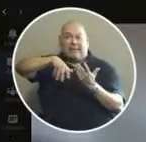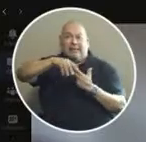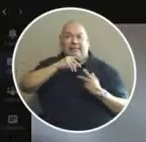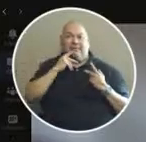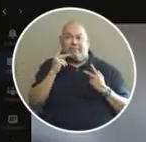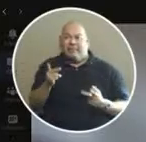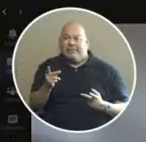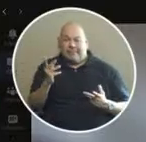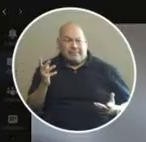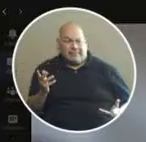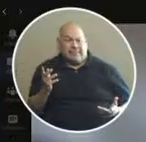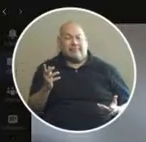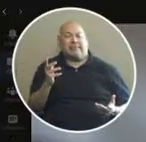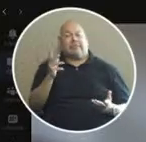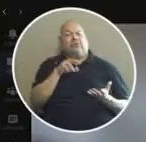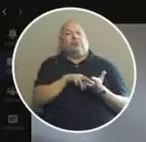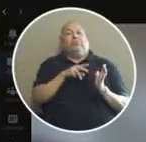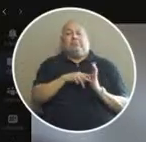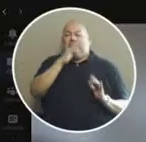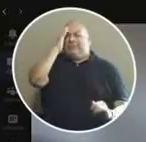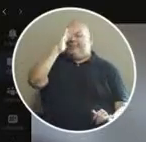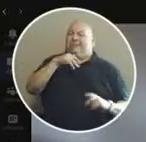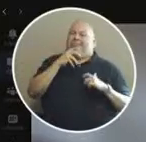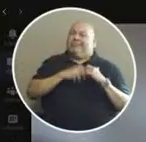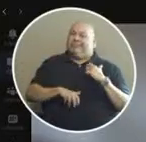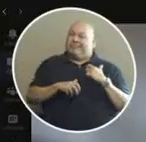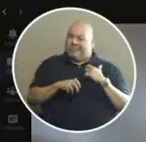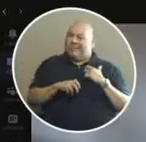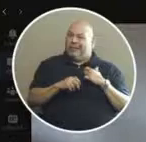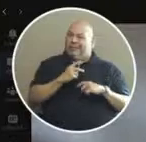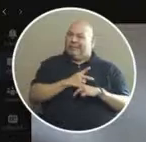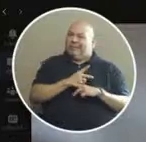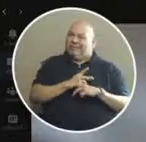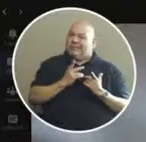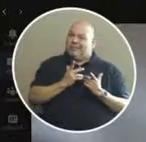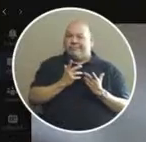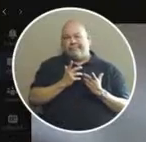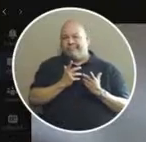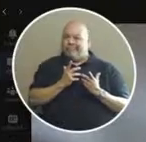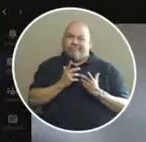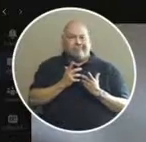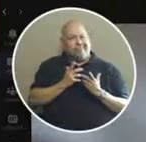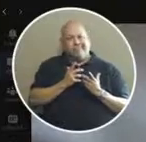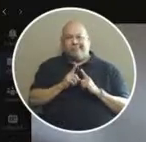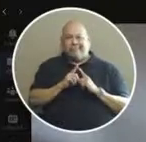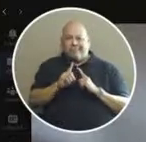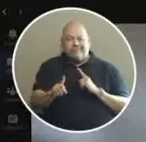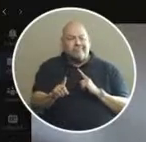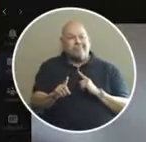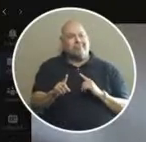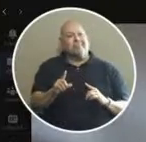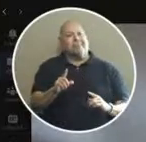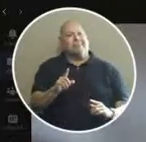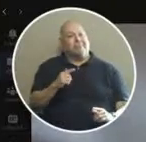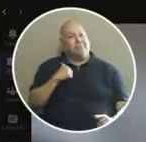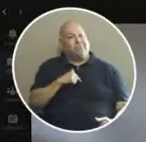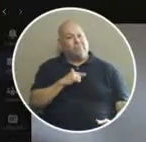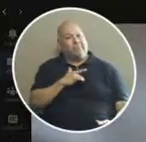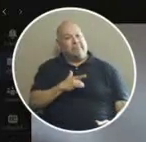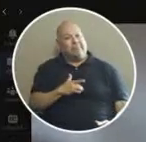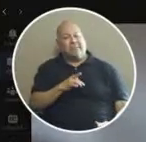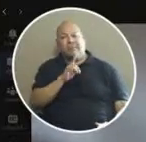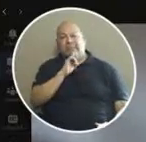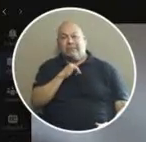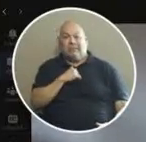un hogar. Entonces sabemos que es muy difícil mantener la distancia. Tenemos la propensidad de que